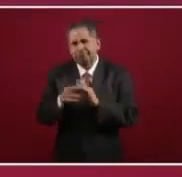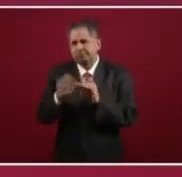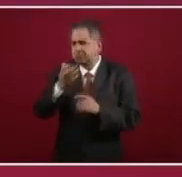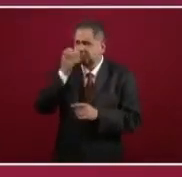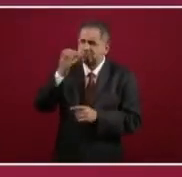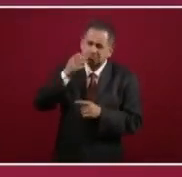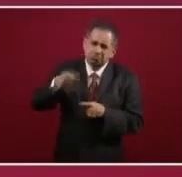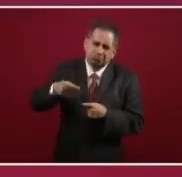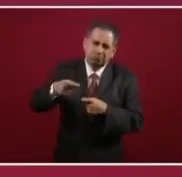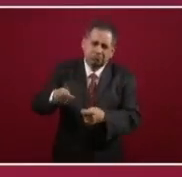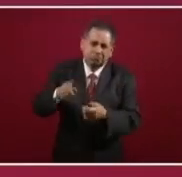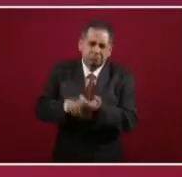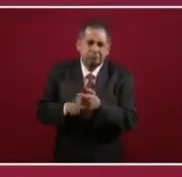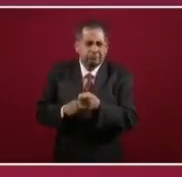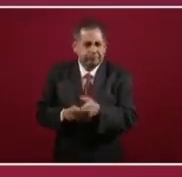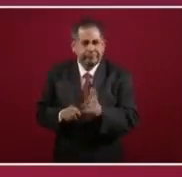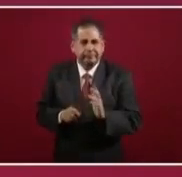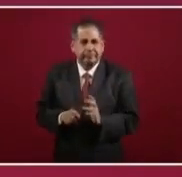rutina